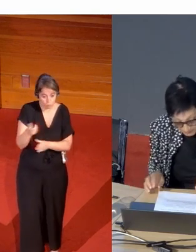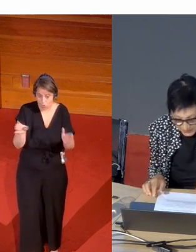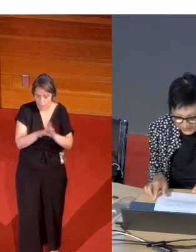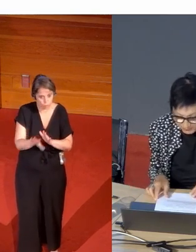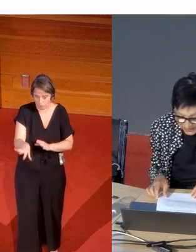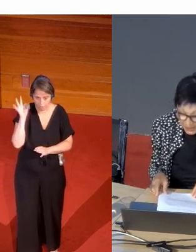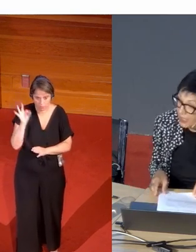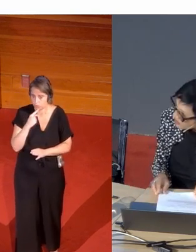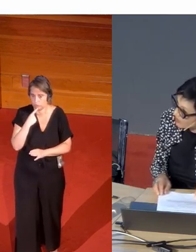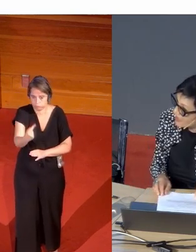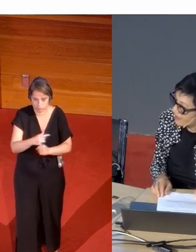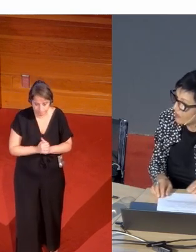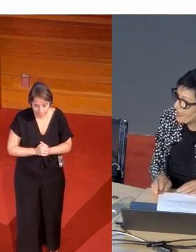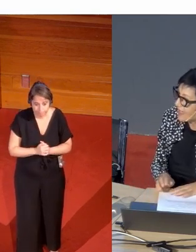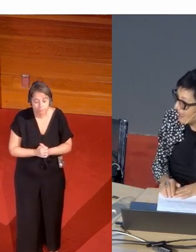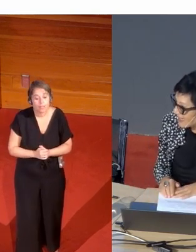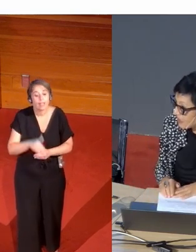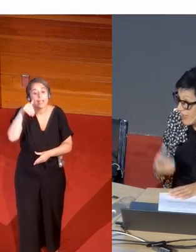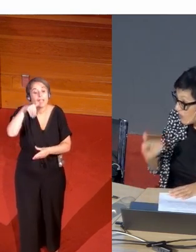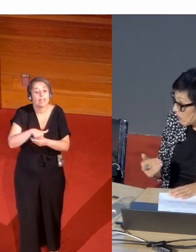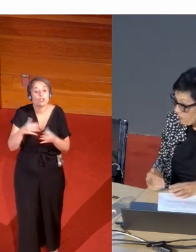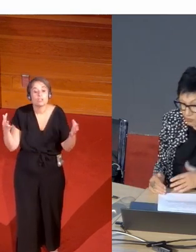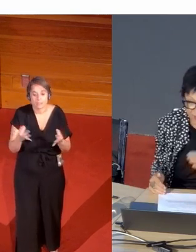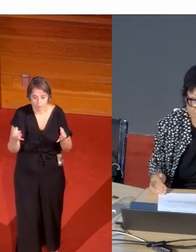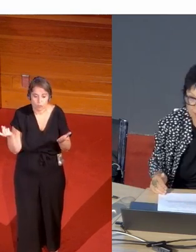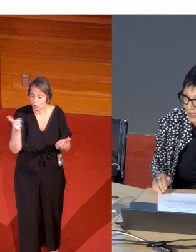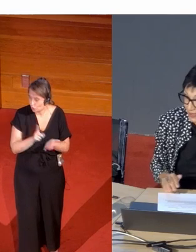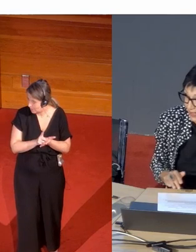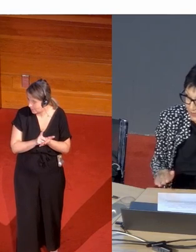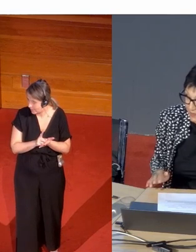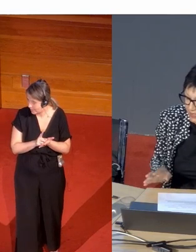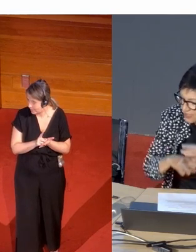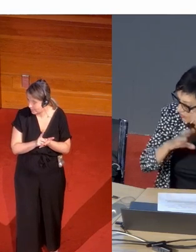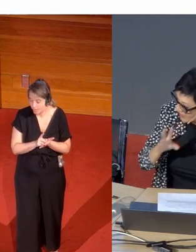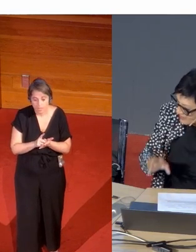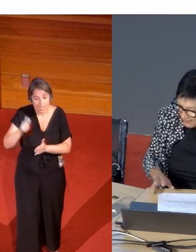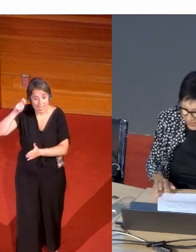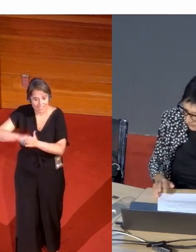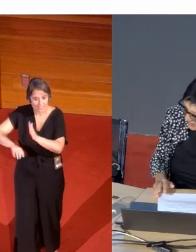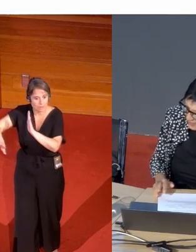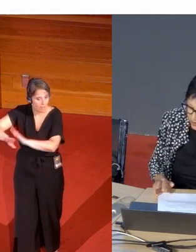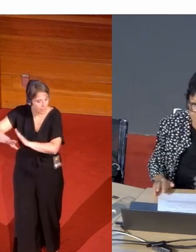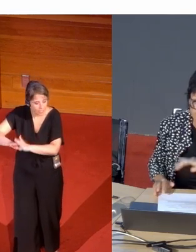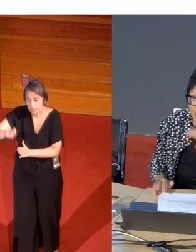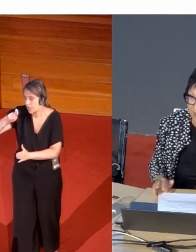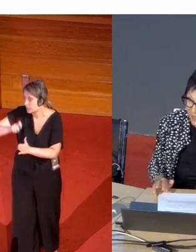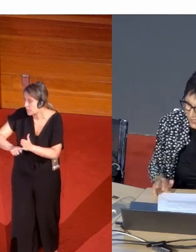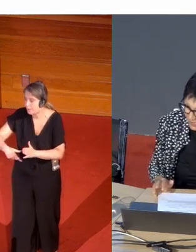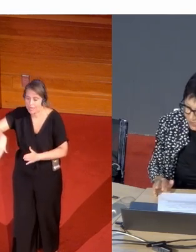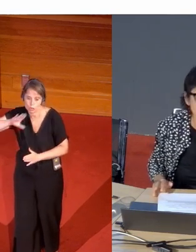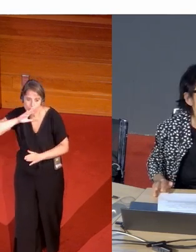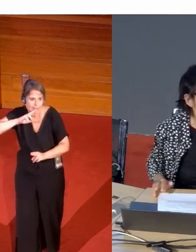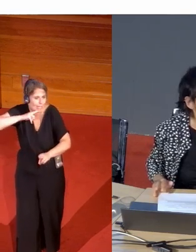noche bien Qué pasó en las elecciones legislativas de nuevo Pues si la extrema derecha o derecha radical o derecha nacionalista